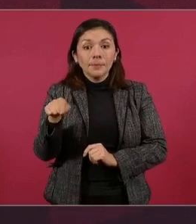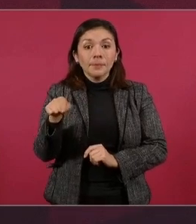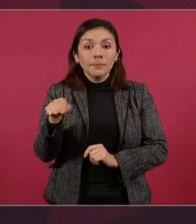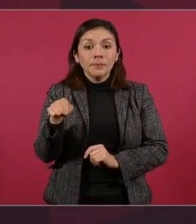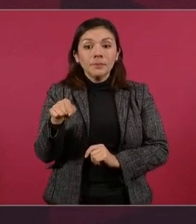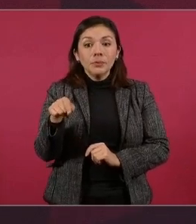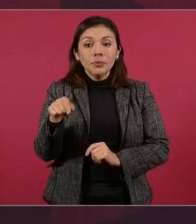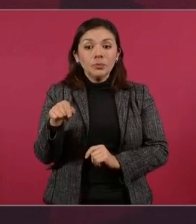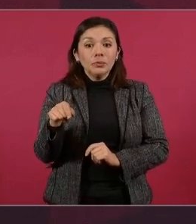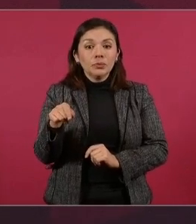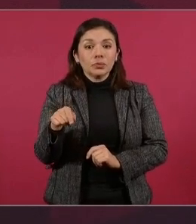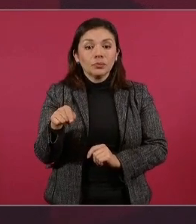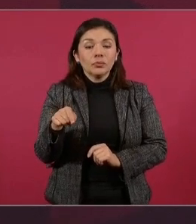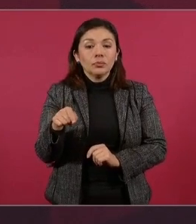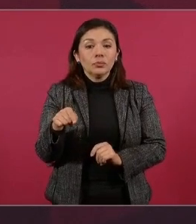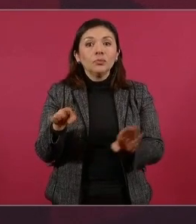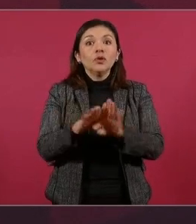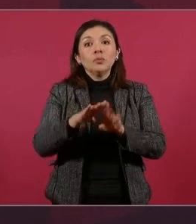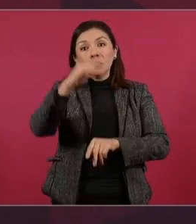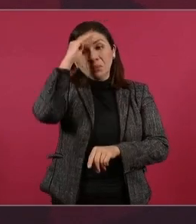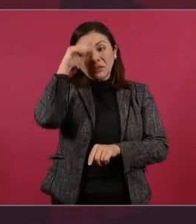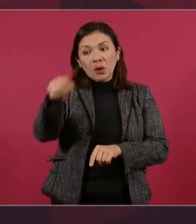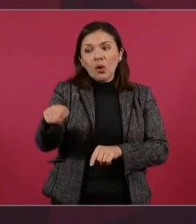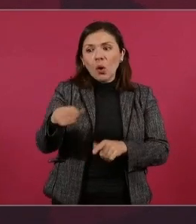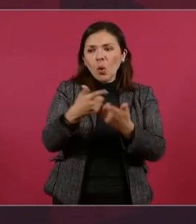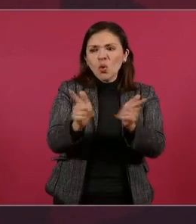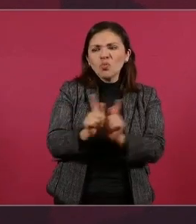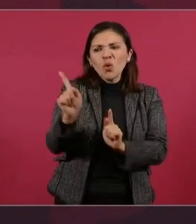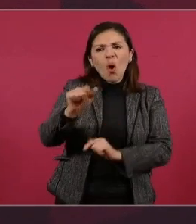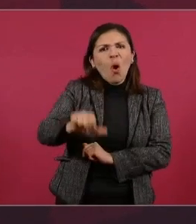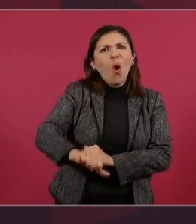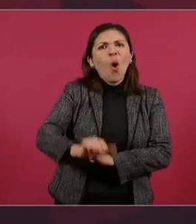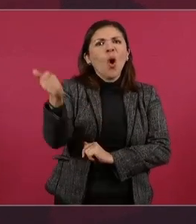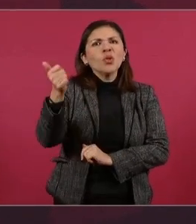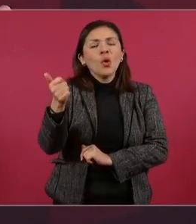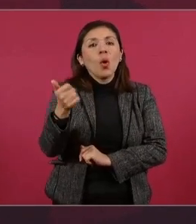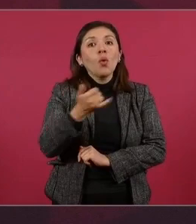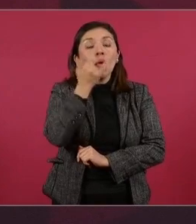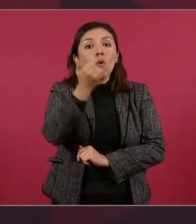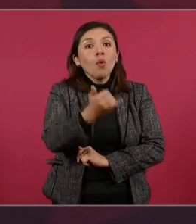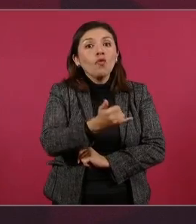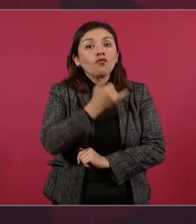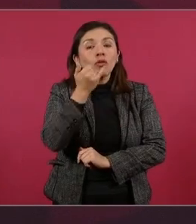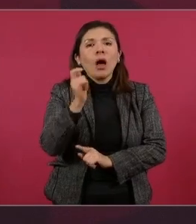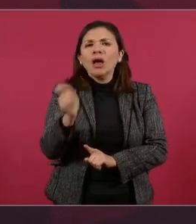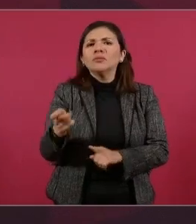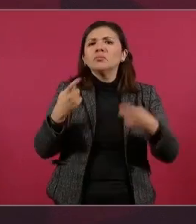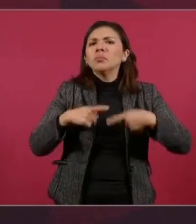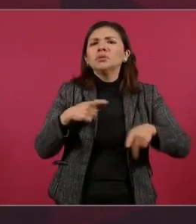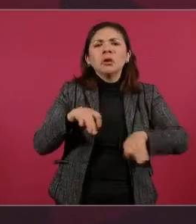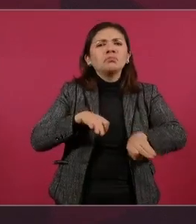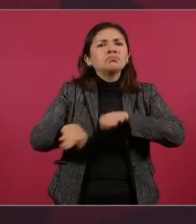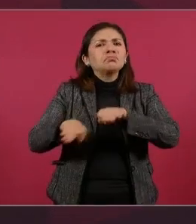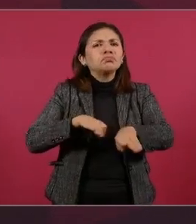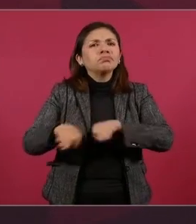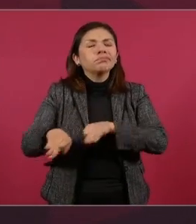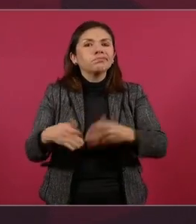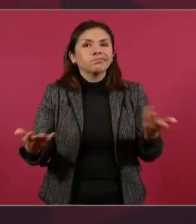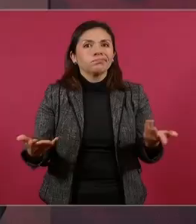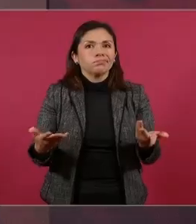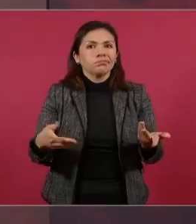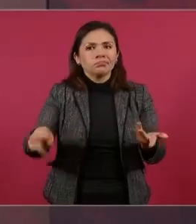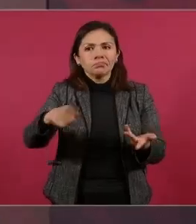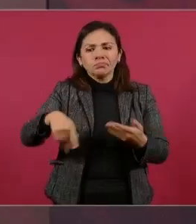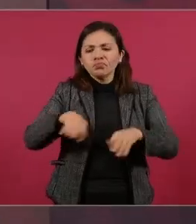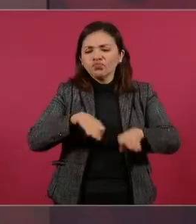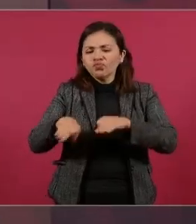eh pensando que era otra banda y se trataba de trabajadores eh